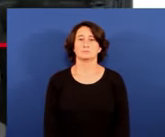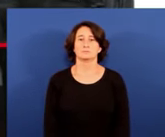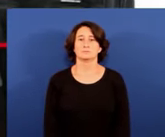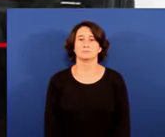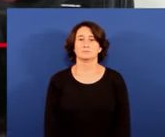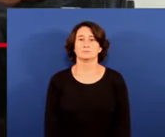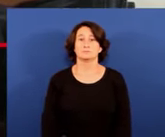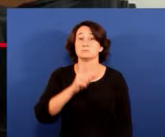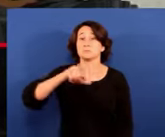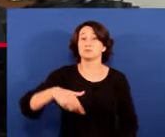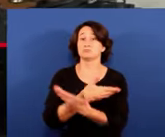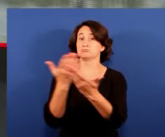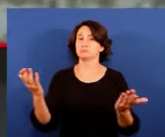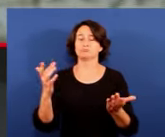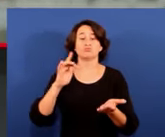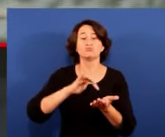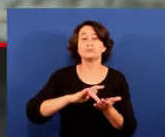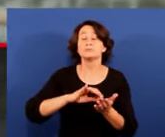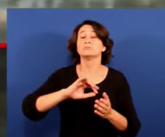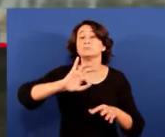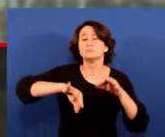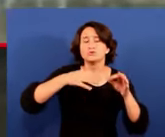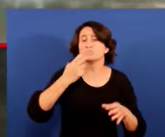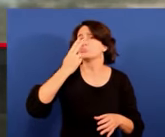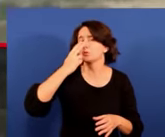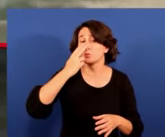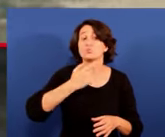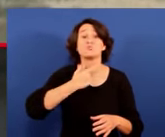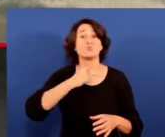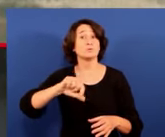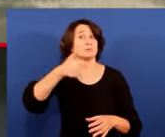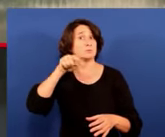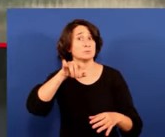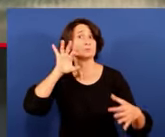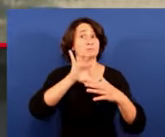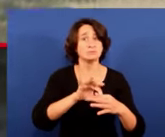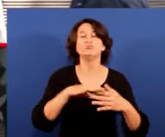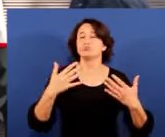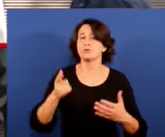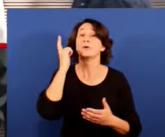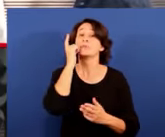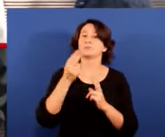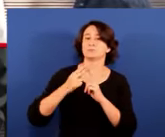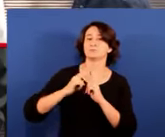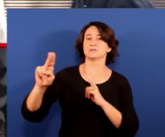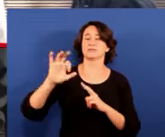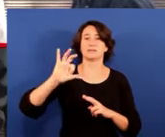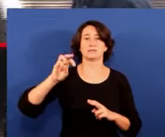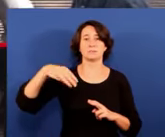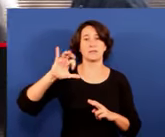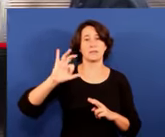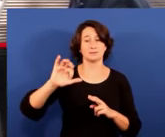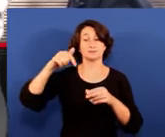anátidas, cercetas, ánades, simbones, reales y frisos, cormoranes, grandes gallinetas de agua,